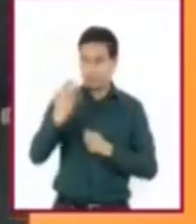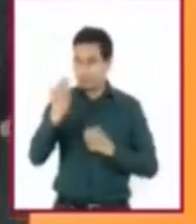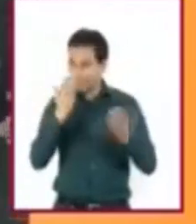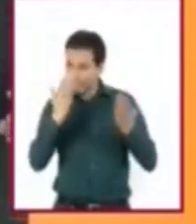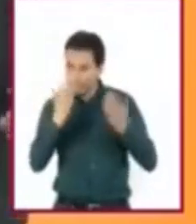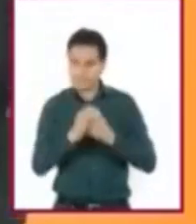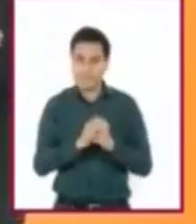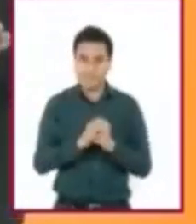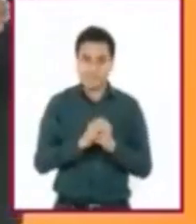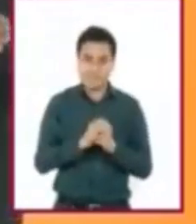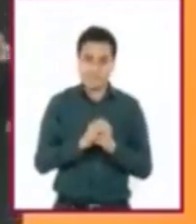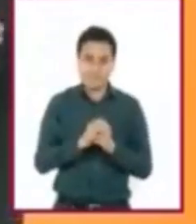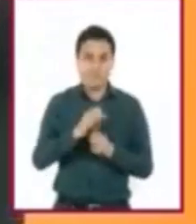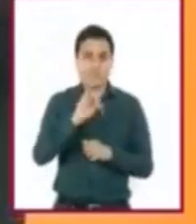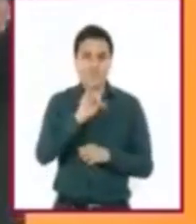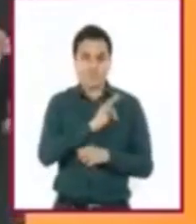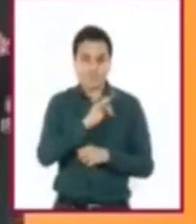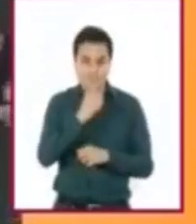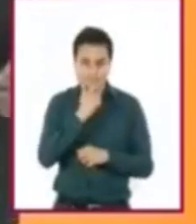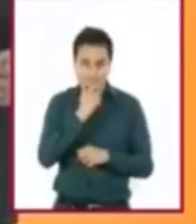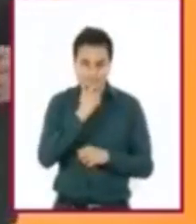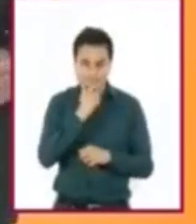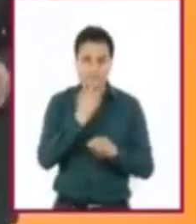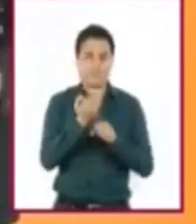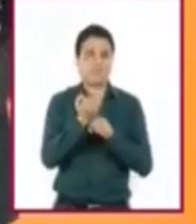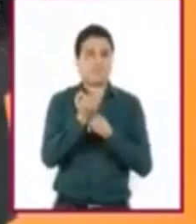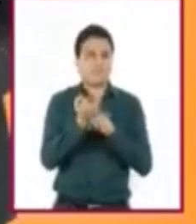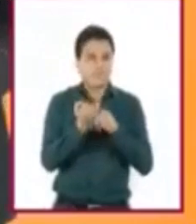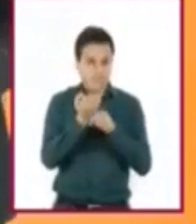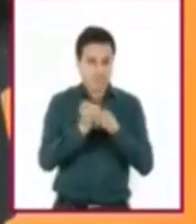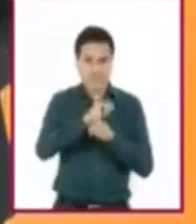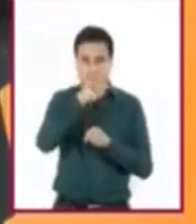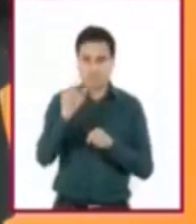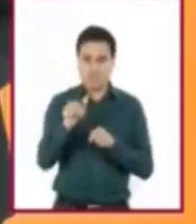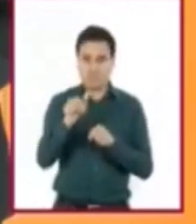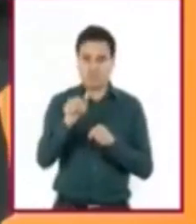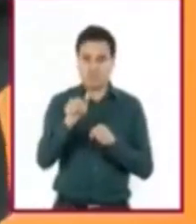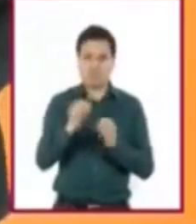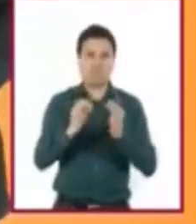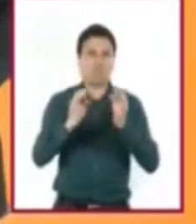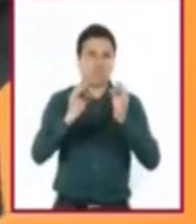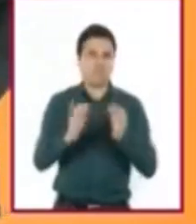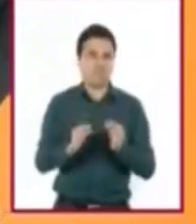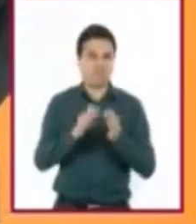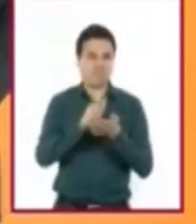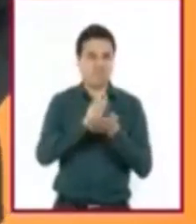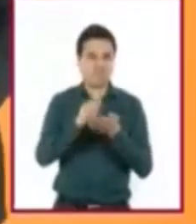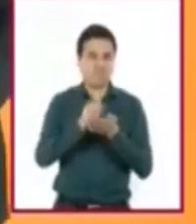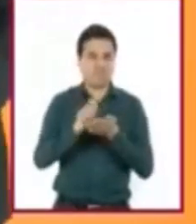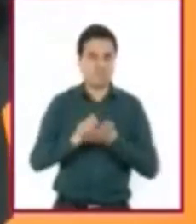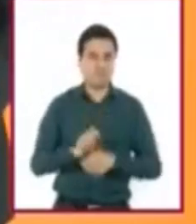permitan realizar una explicación lógica y de acuerdo con la época que están estudiando.